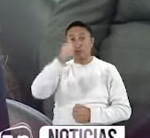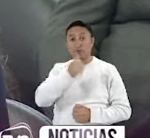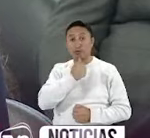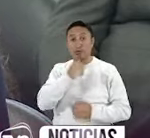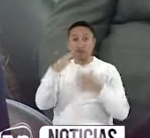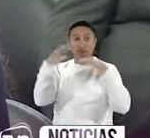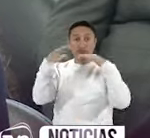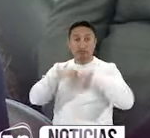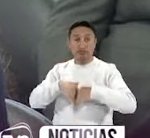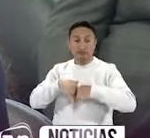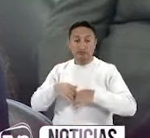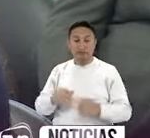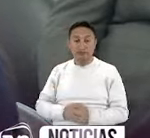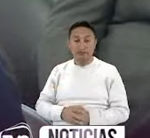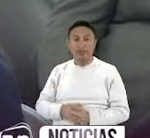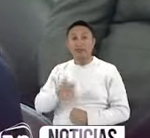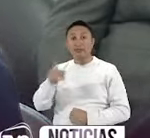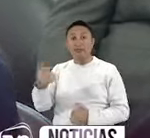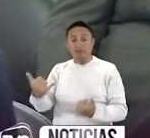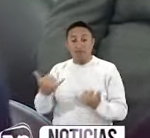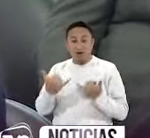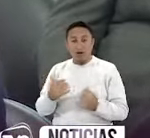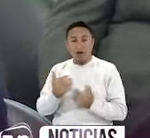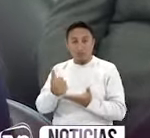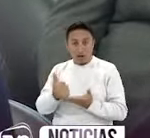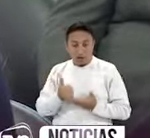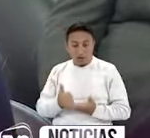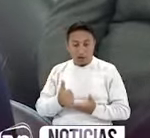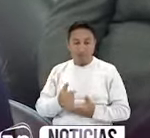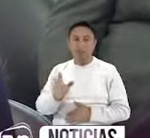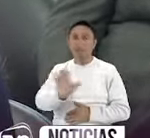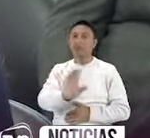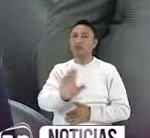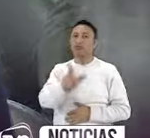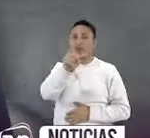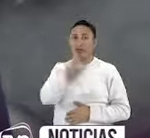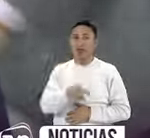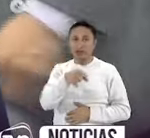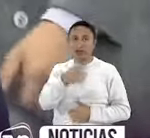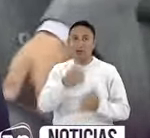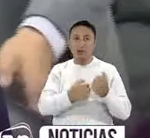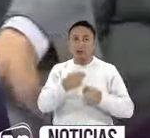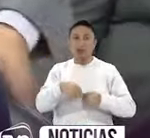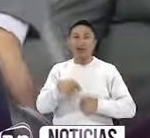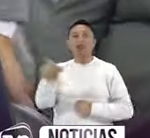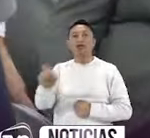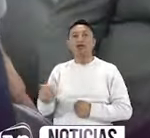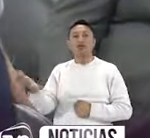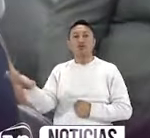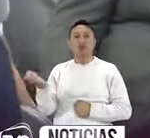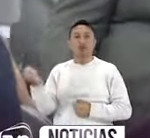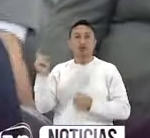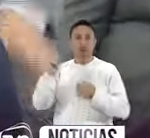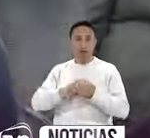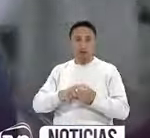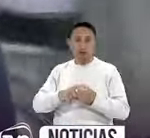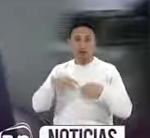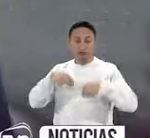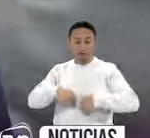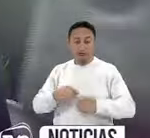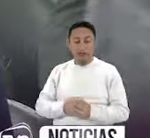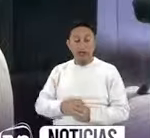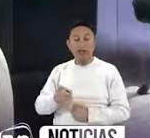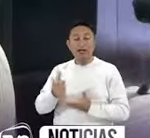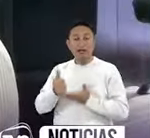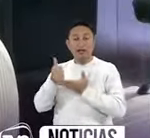están debilitando esa atención al usuario, que es el más afectado, el afiliado, el jubilado, que se deriva esta atención.